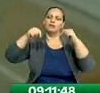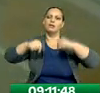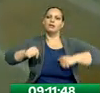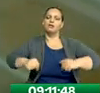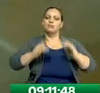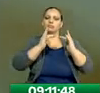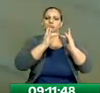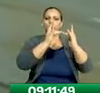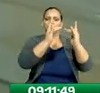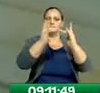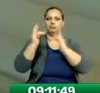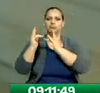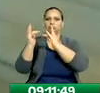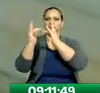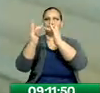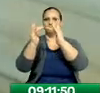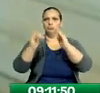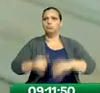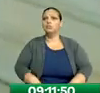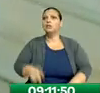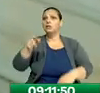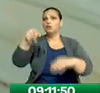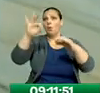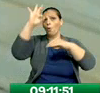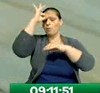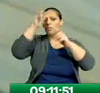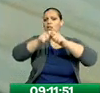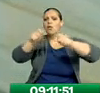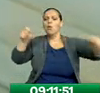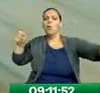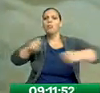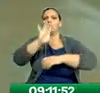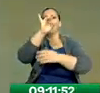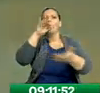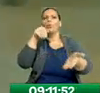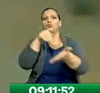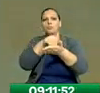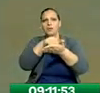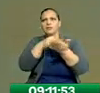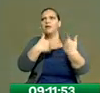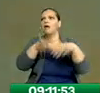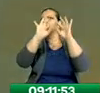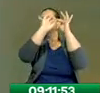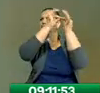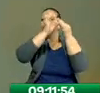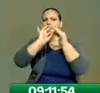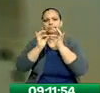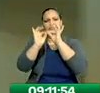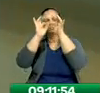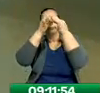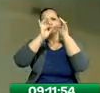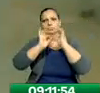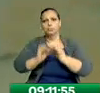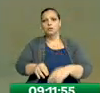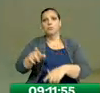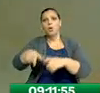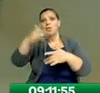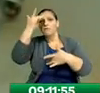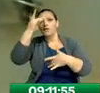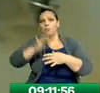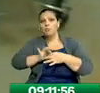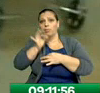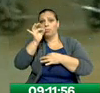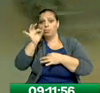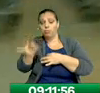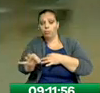pacientes. Perfecto, entonces todo listo, la invitación a las personas que estén afectadas con preocupaciones de su salud aquí en el puerto principal,